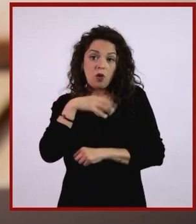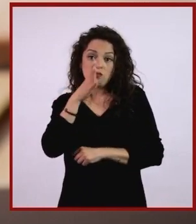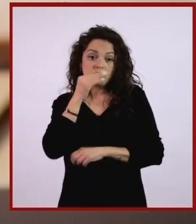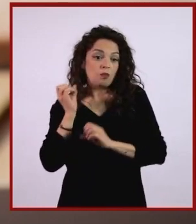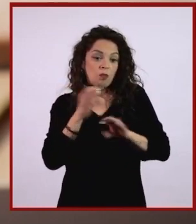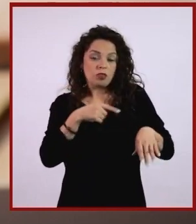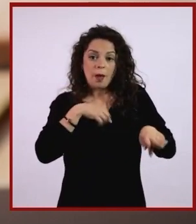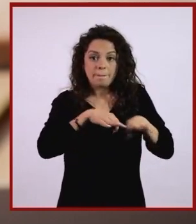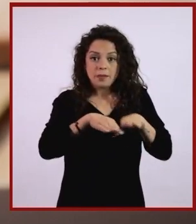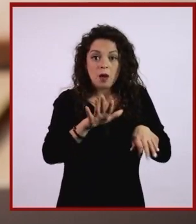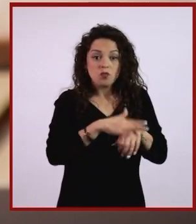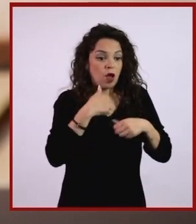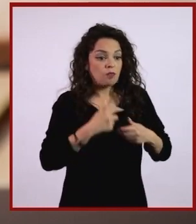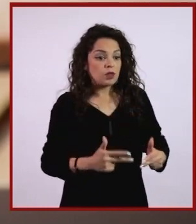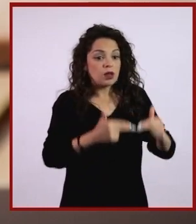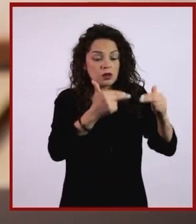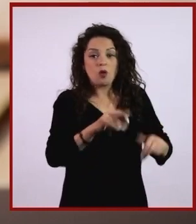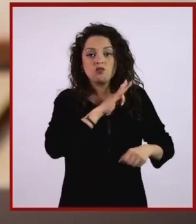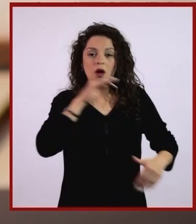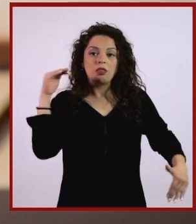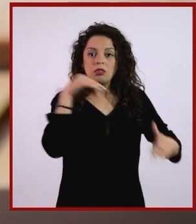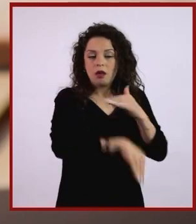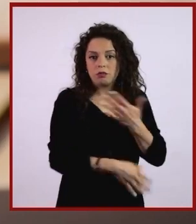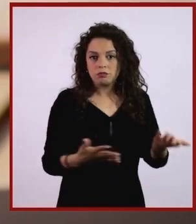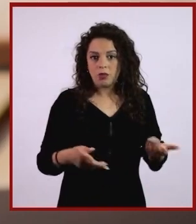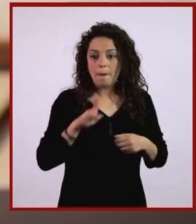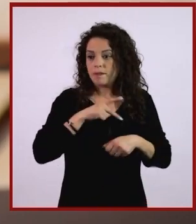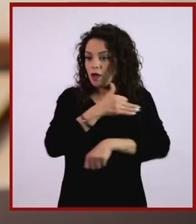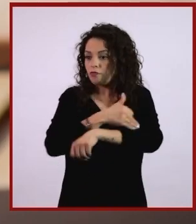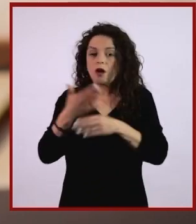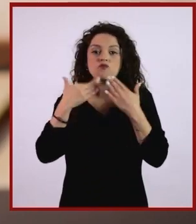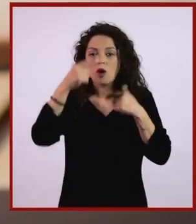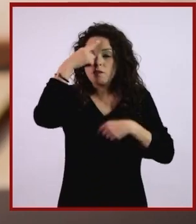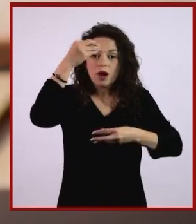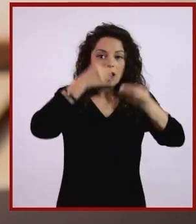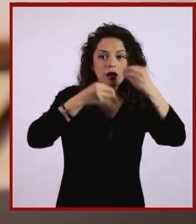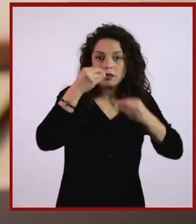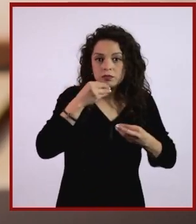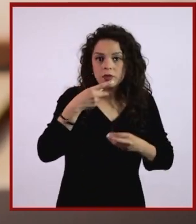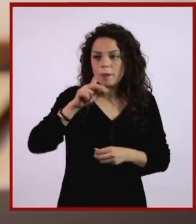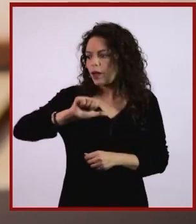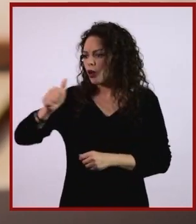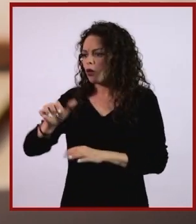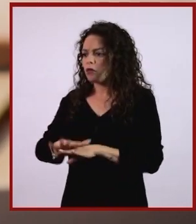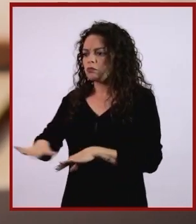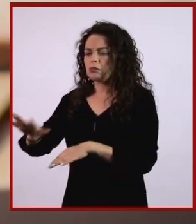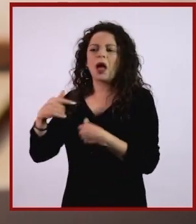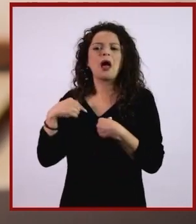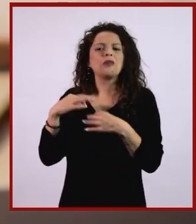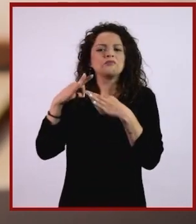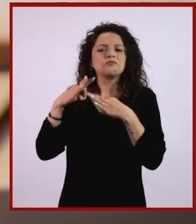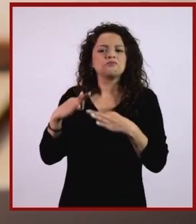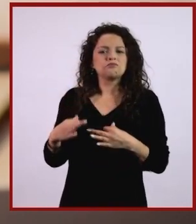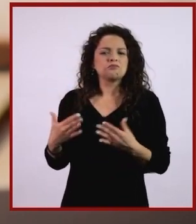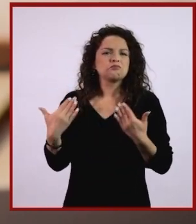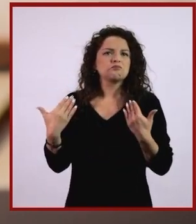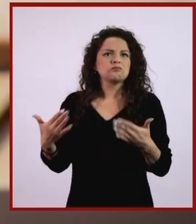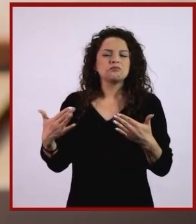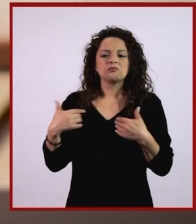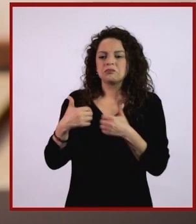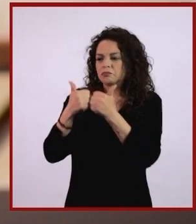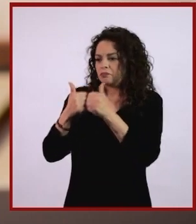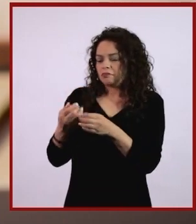de trabajar y mi negocio quiebra o mi familia no come. Y hay otra parte de la sociedad que dice, ah, bueno, pues yo tranquilamente puedo